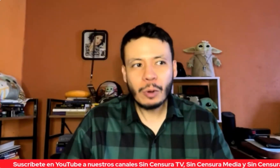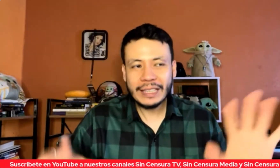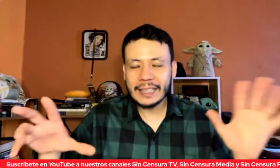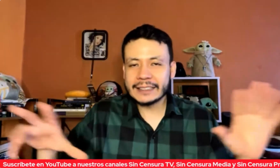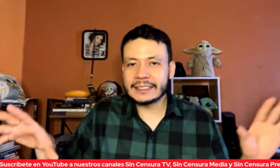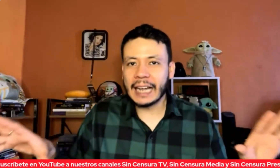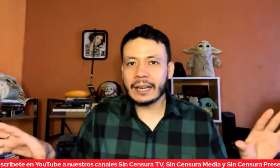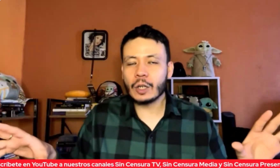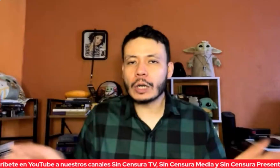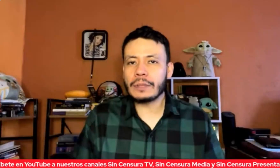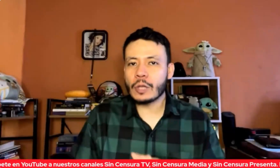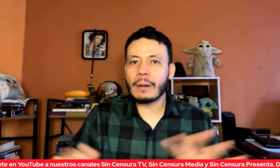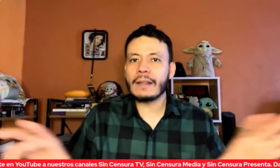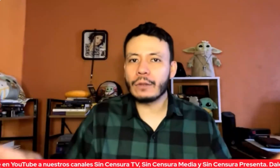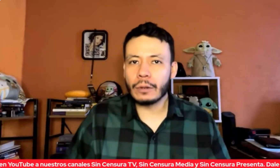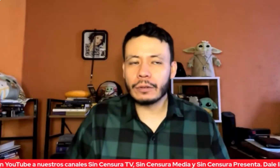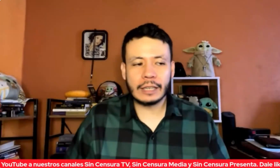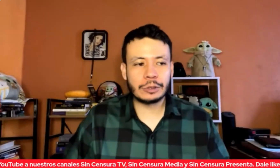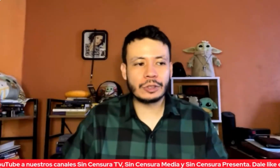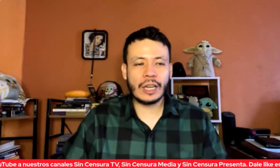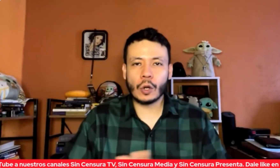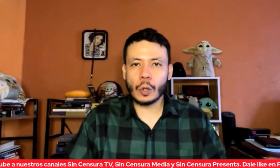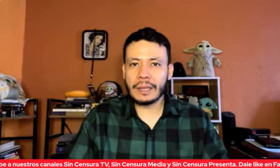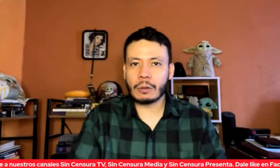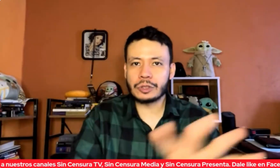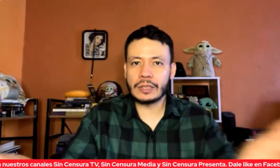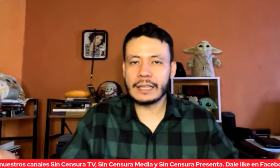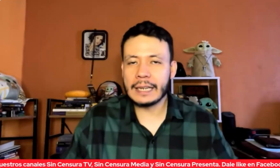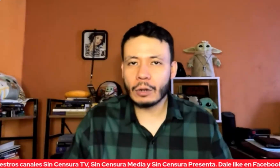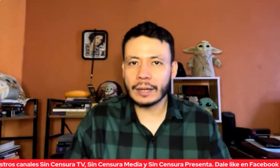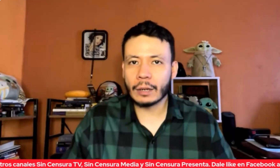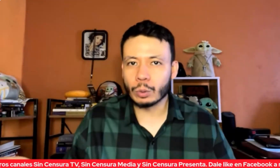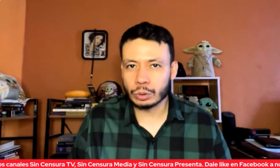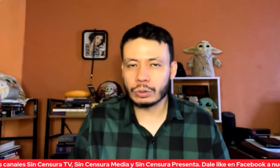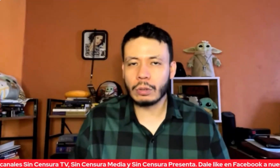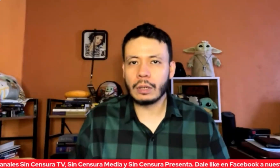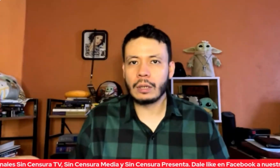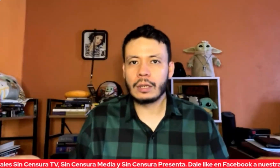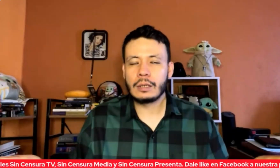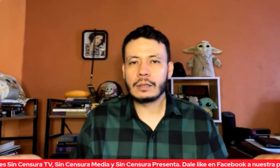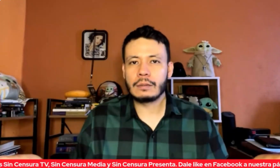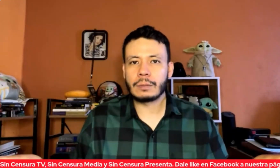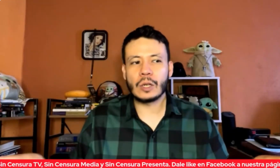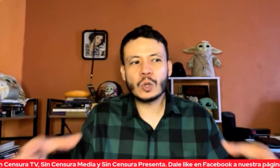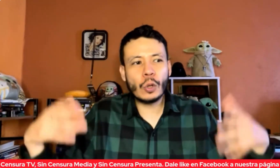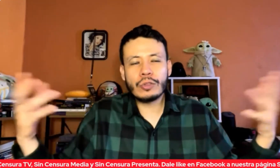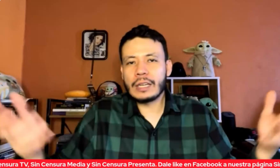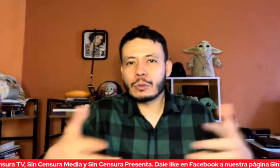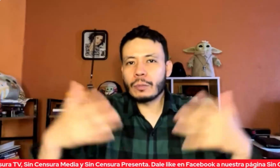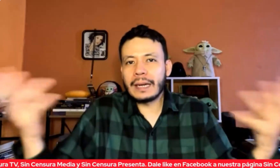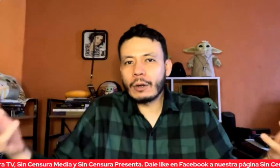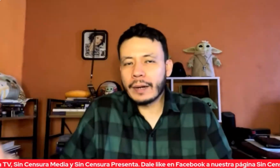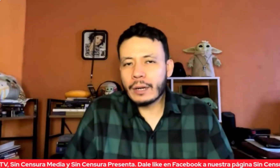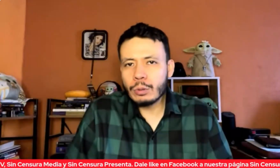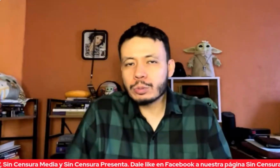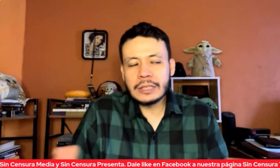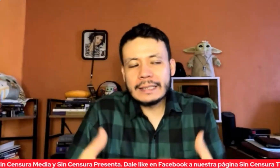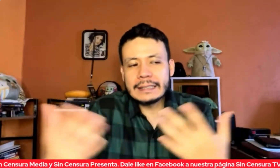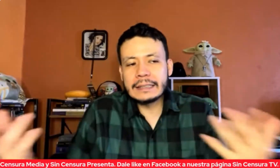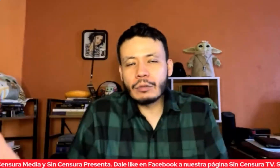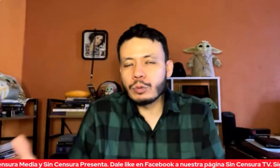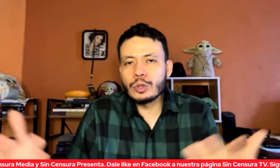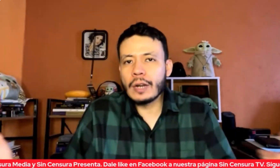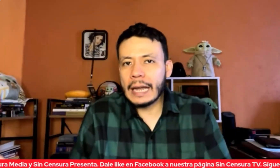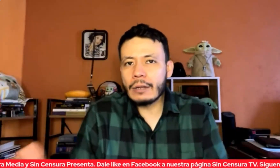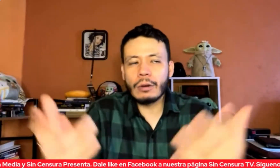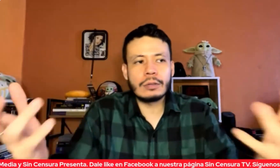Y cuando hablo de transar, no solamente estoy hablando de cuestión económica, cuestión de dinero, de recursos, ¿no? Porque no todos tenemos un manejo de recursos. Tú